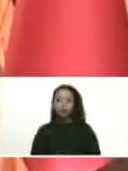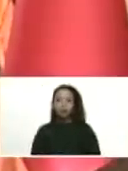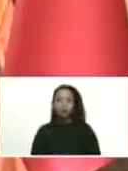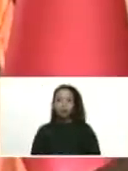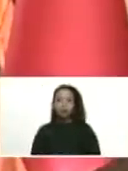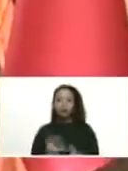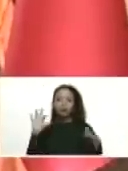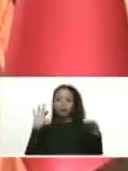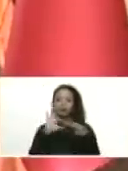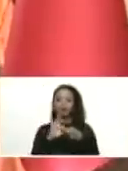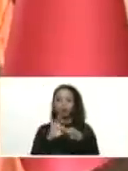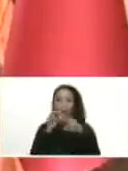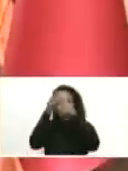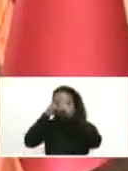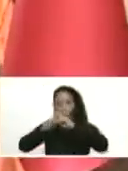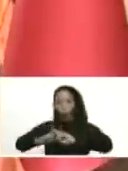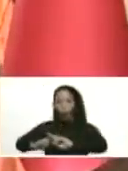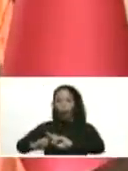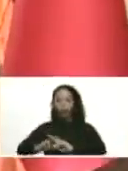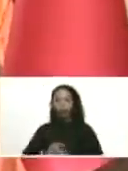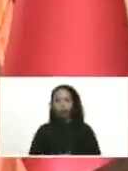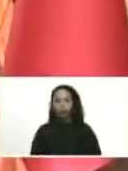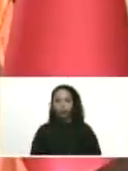de unión, de honor.